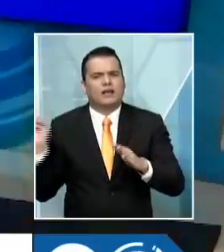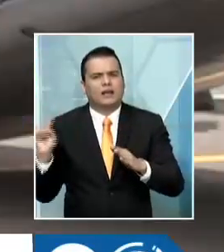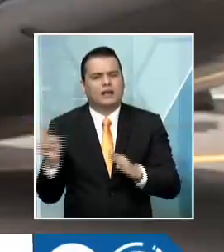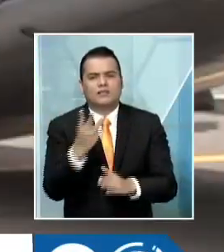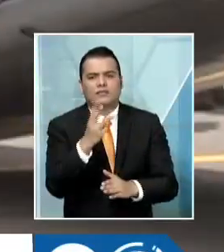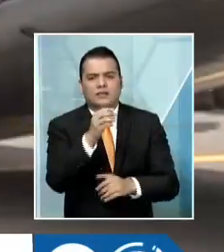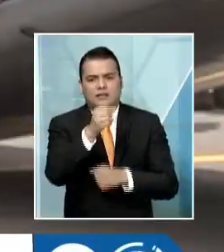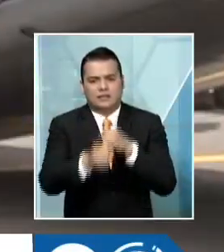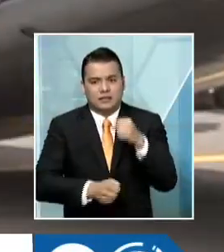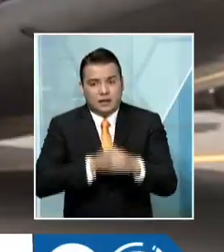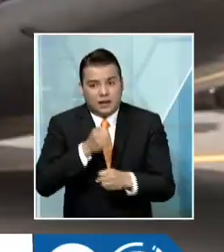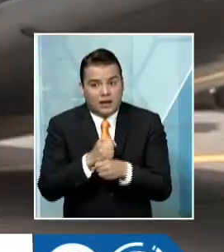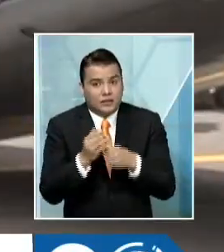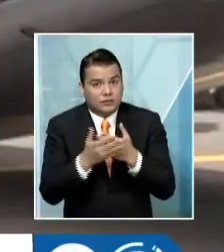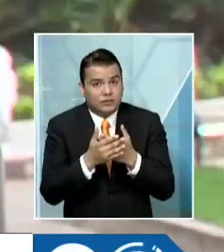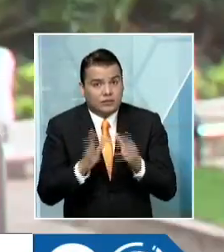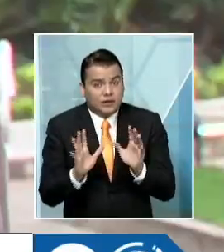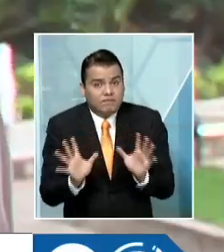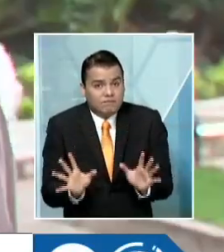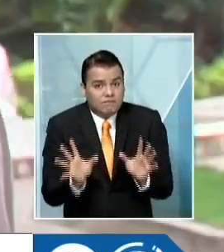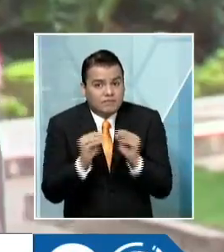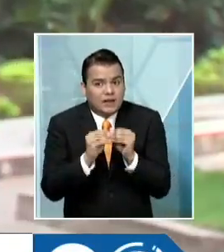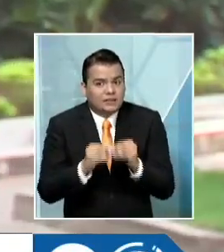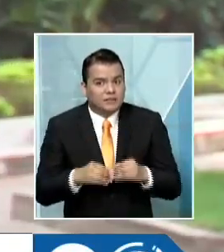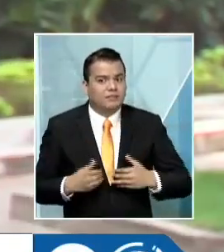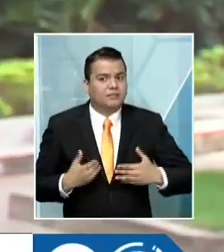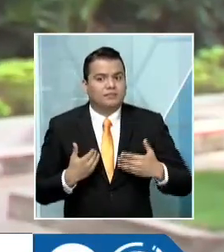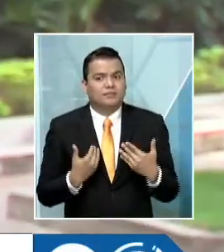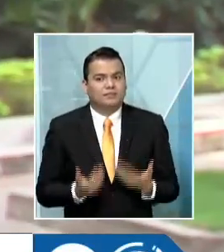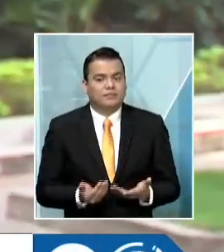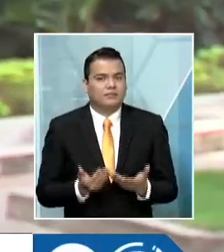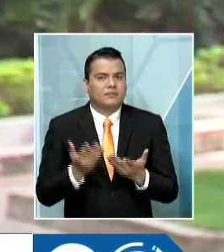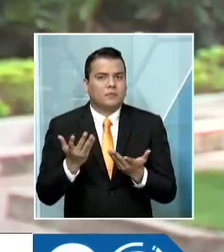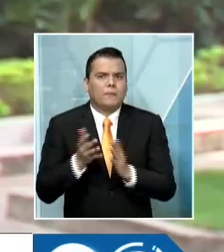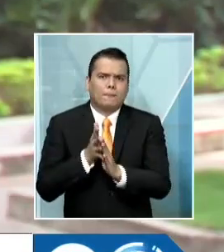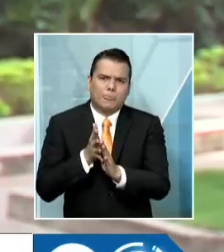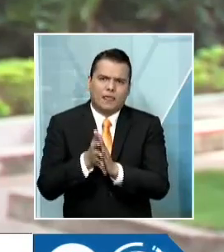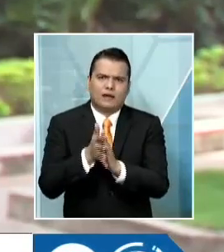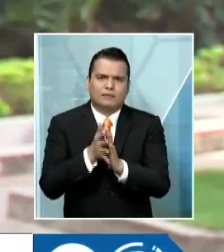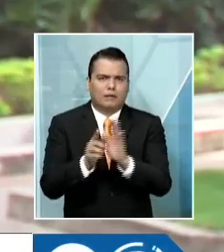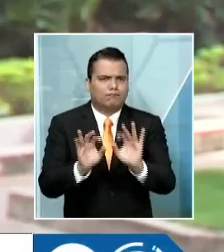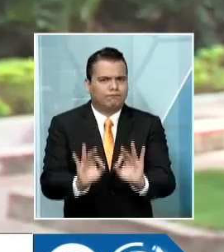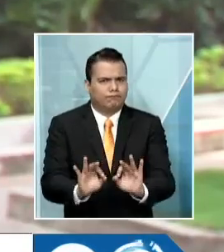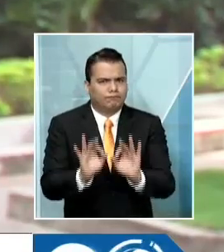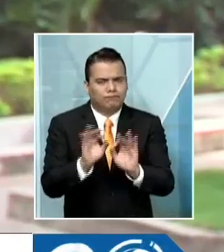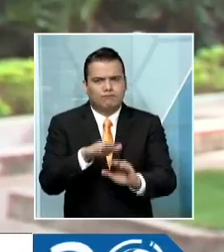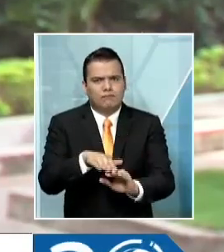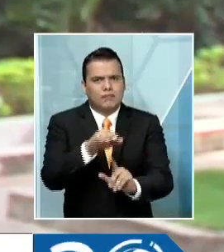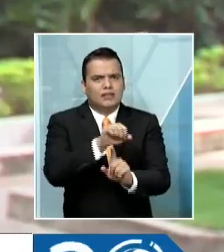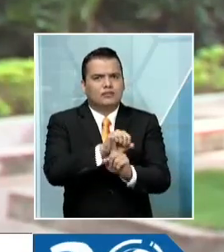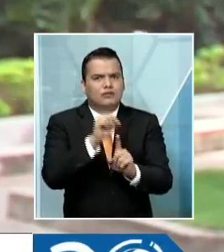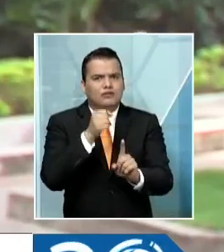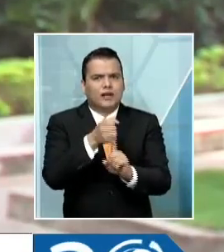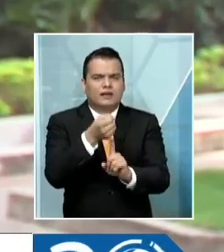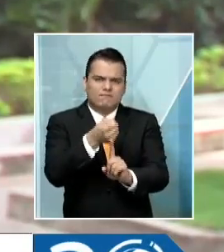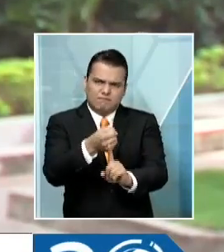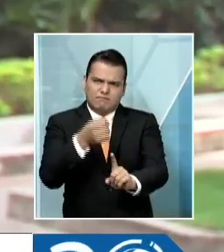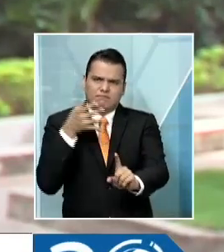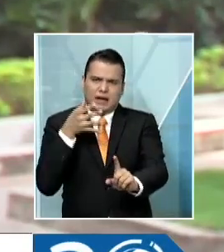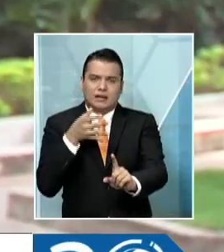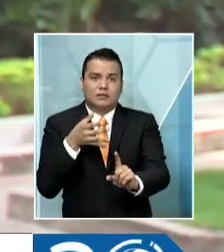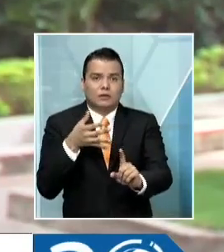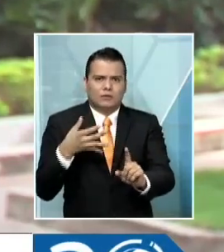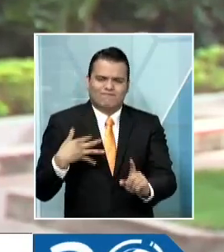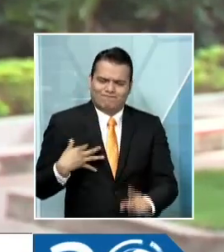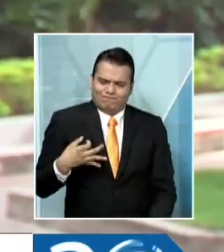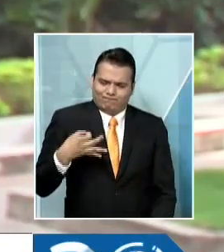haberla mantenido informada con plena responsabilidad social y con una completa